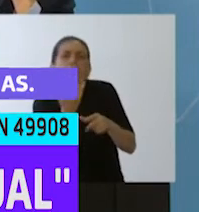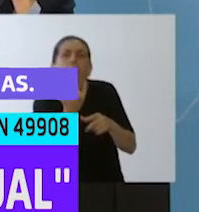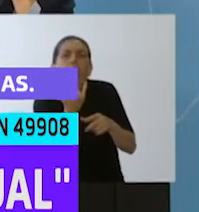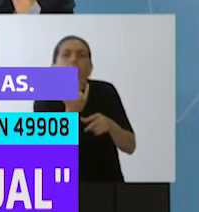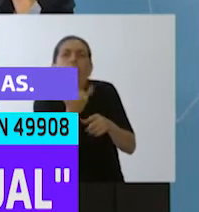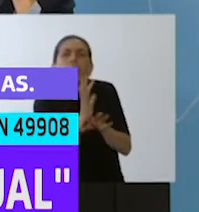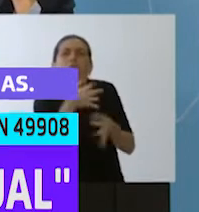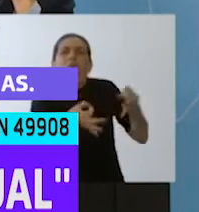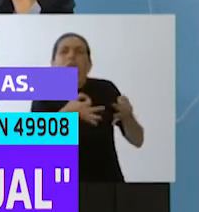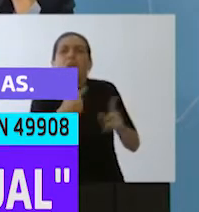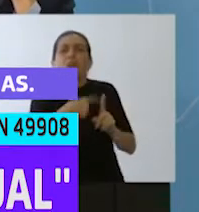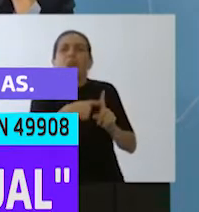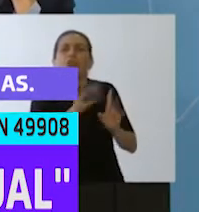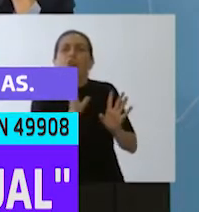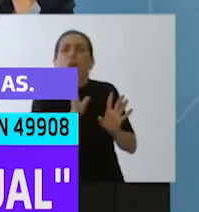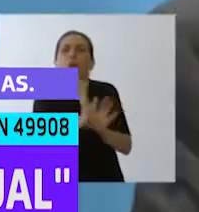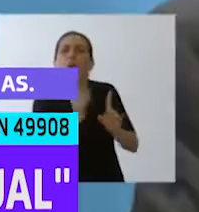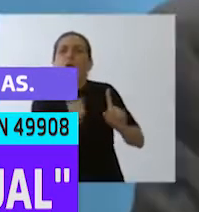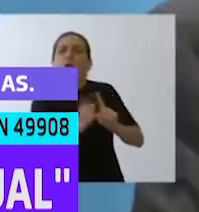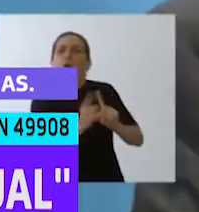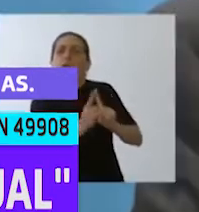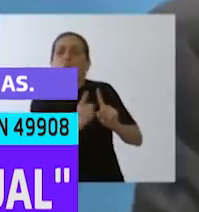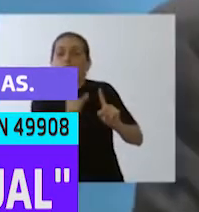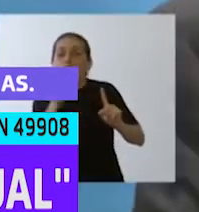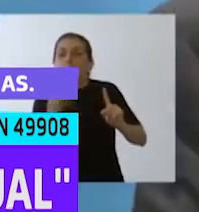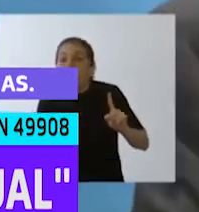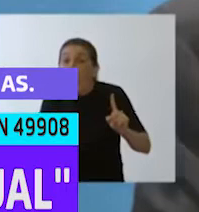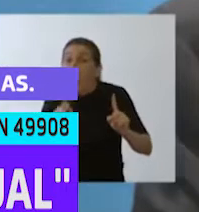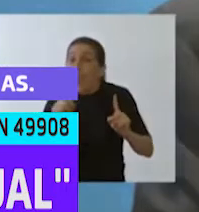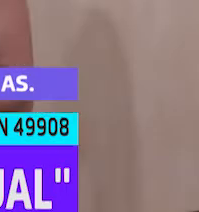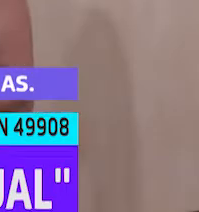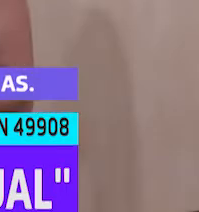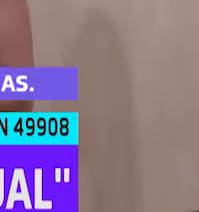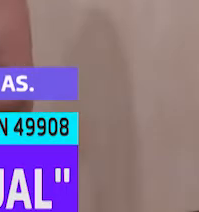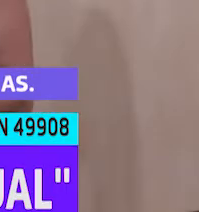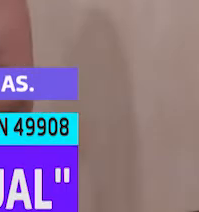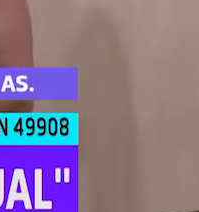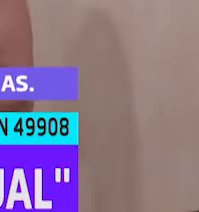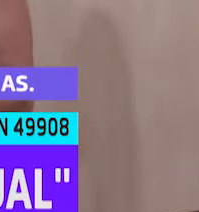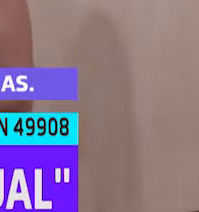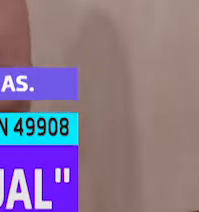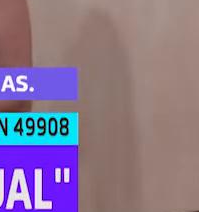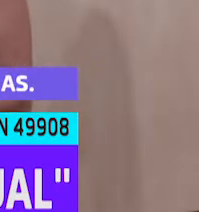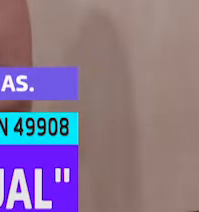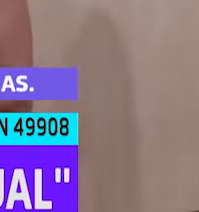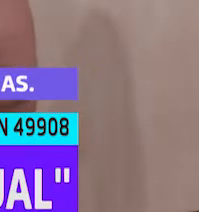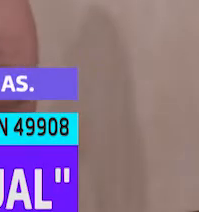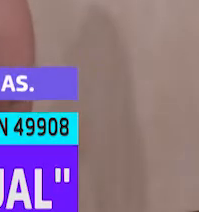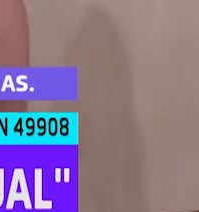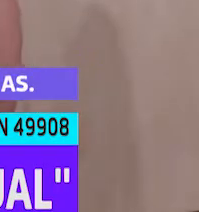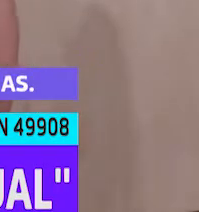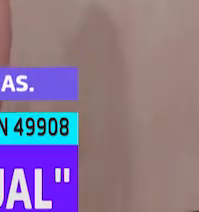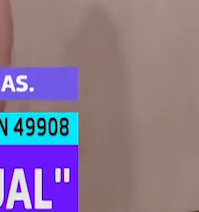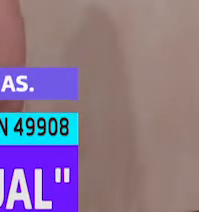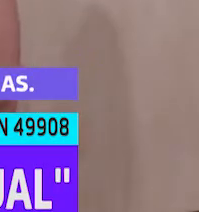riesgo. Doctora, ¿cómo son las reuniones? ¿Cómo es la metodología de trabajo en el comité? ¿Cuántas veces se reúnen y cuántas